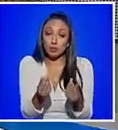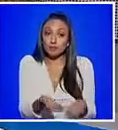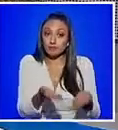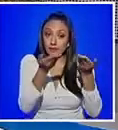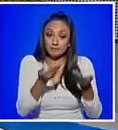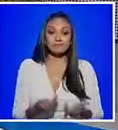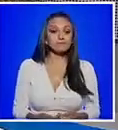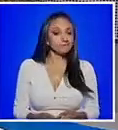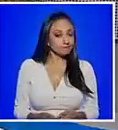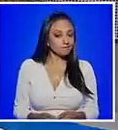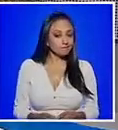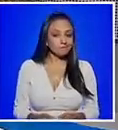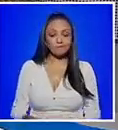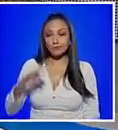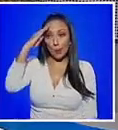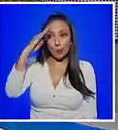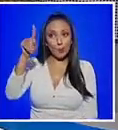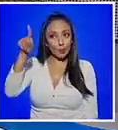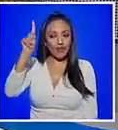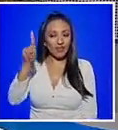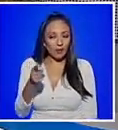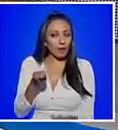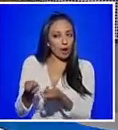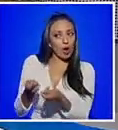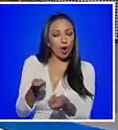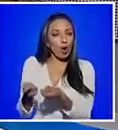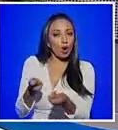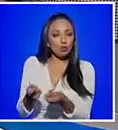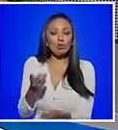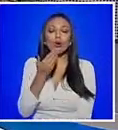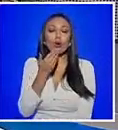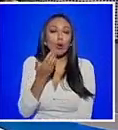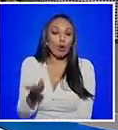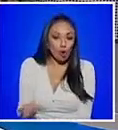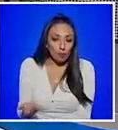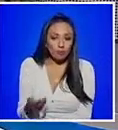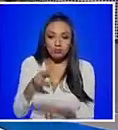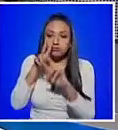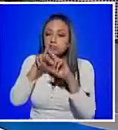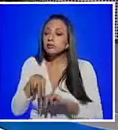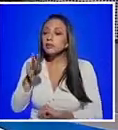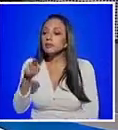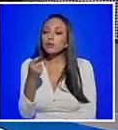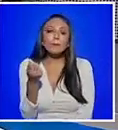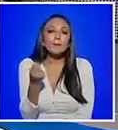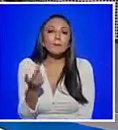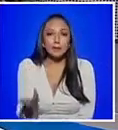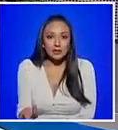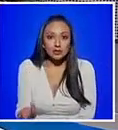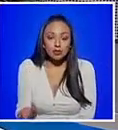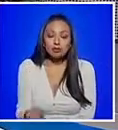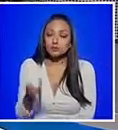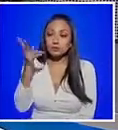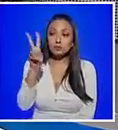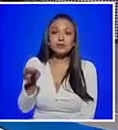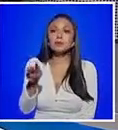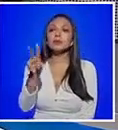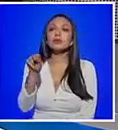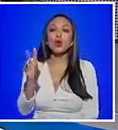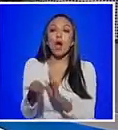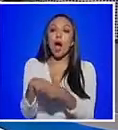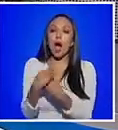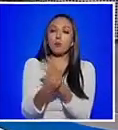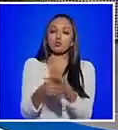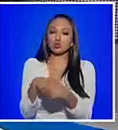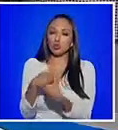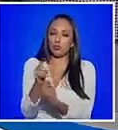situación. La intendencia igual tiene que hacer controles para también, de una u otra manera, chequear cómo están los precios y también que no exista abuso por parte